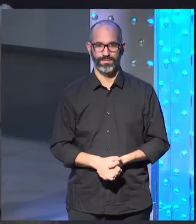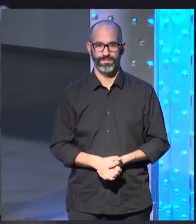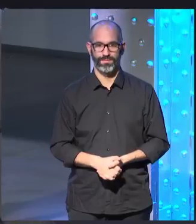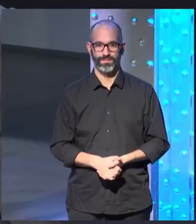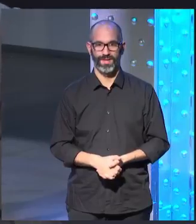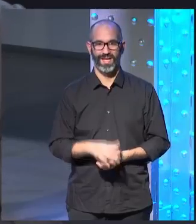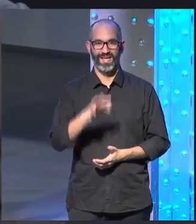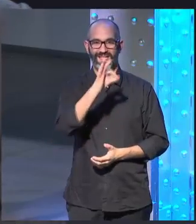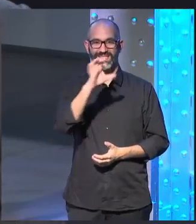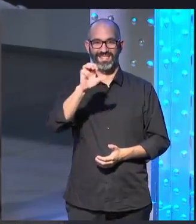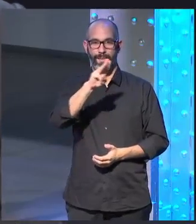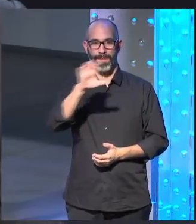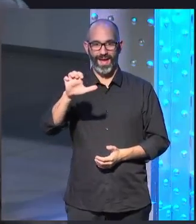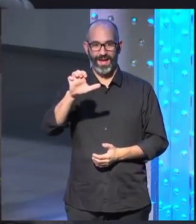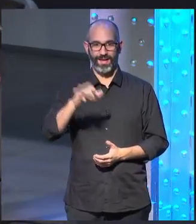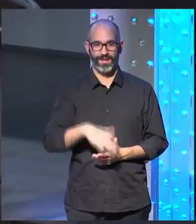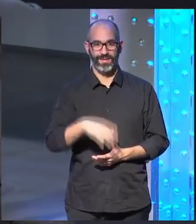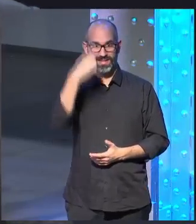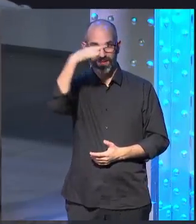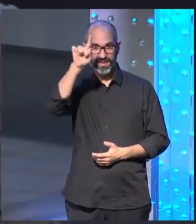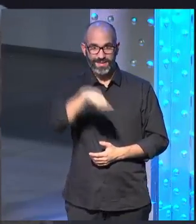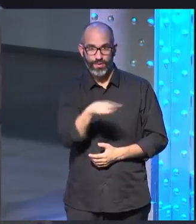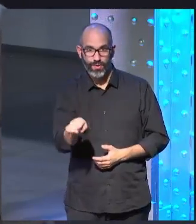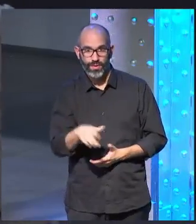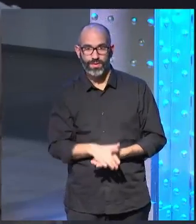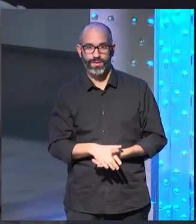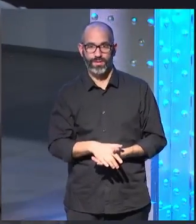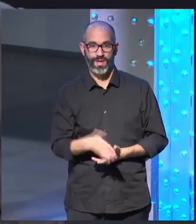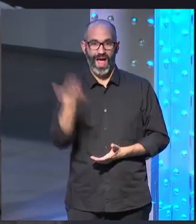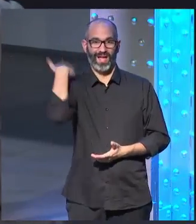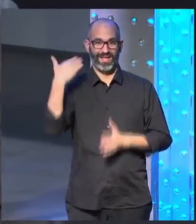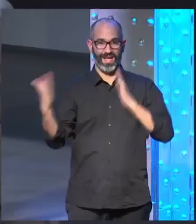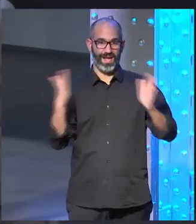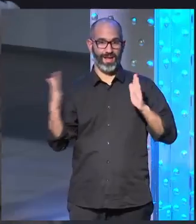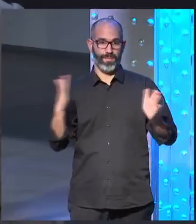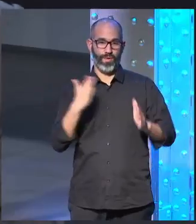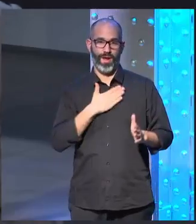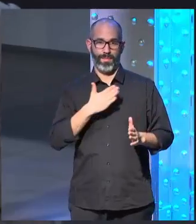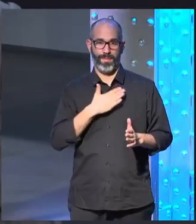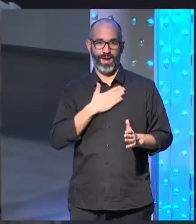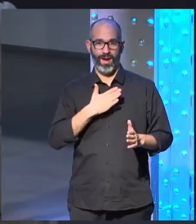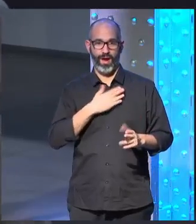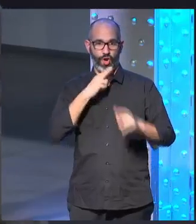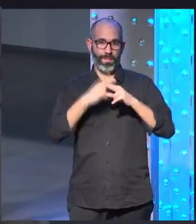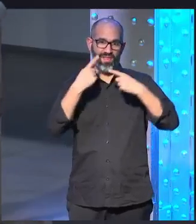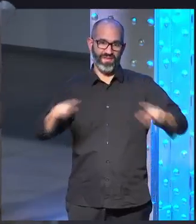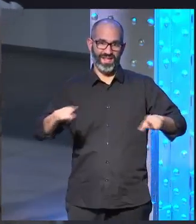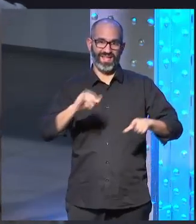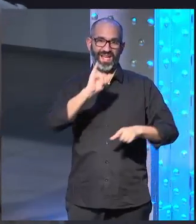el SEPE. No sé si sabéis lo que es el SEPE. En mis tiempos era el